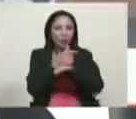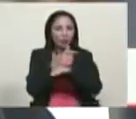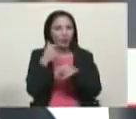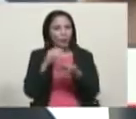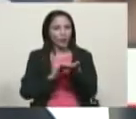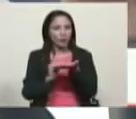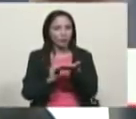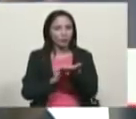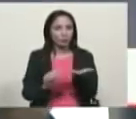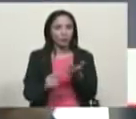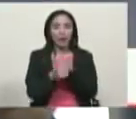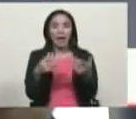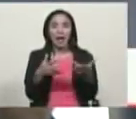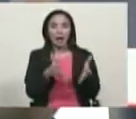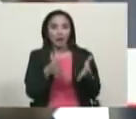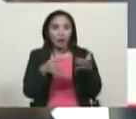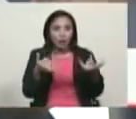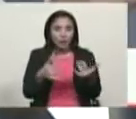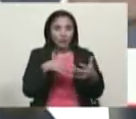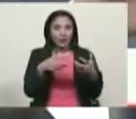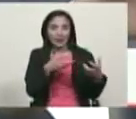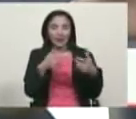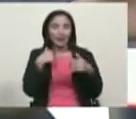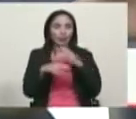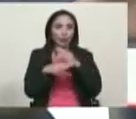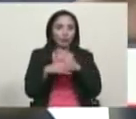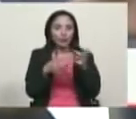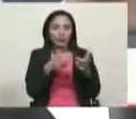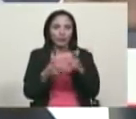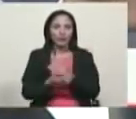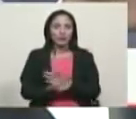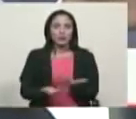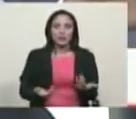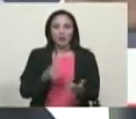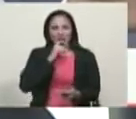este momento que ha ganado la guerra y que incluso sus enemigos,